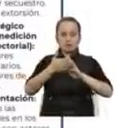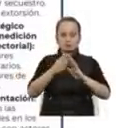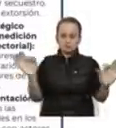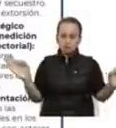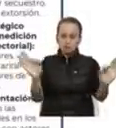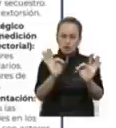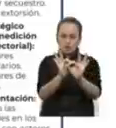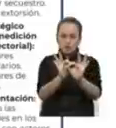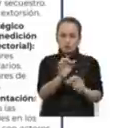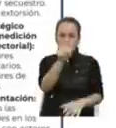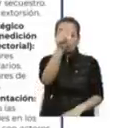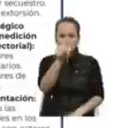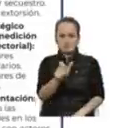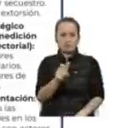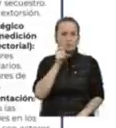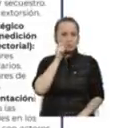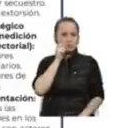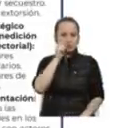en la persona,